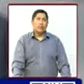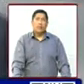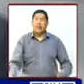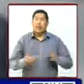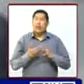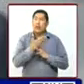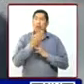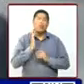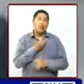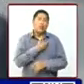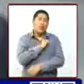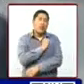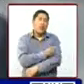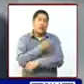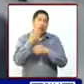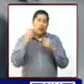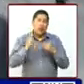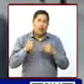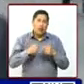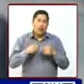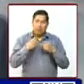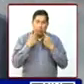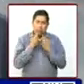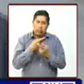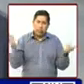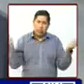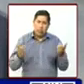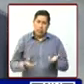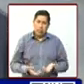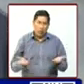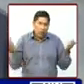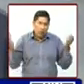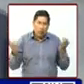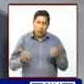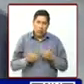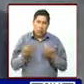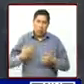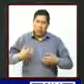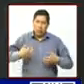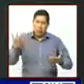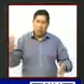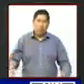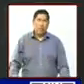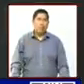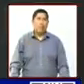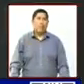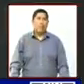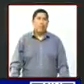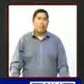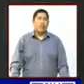De nuestras autoridades tendrían que haber hecho un pronunciamiento, ¿no? Como ejecutivo.